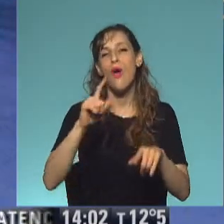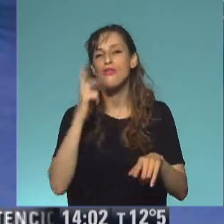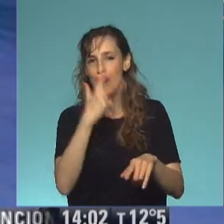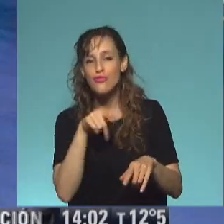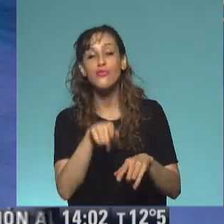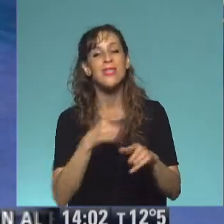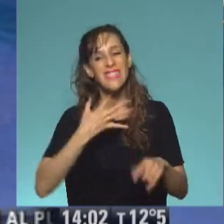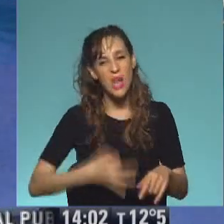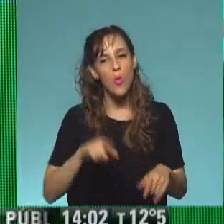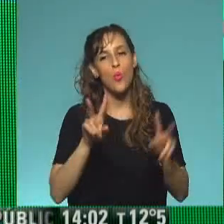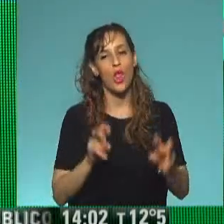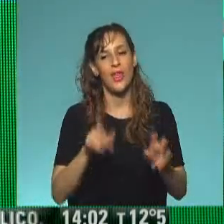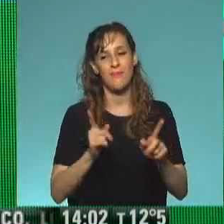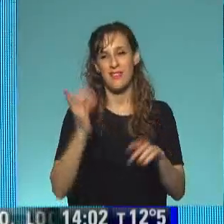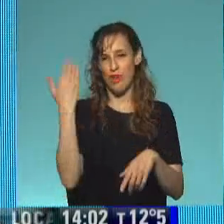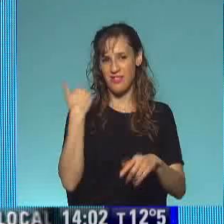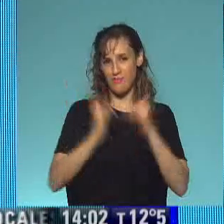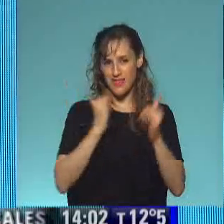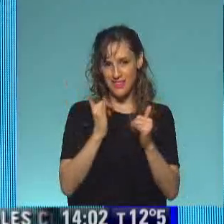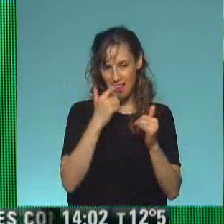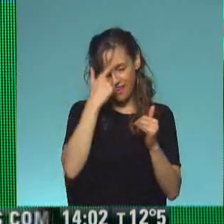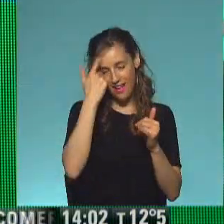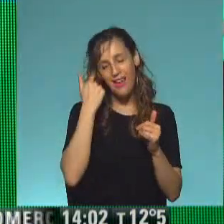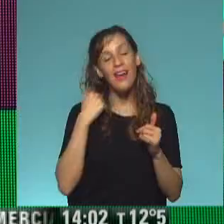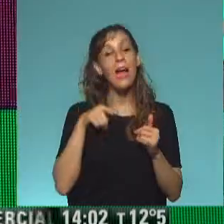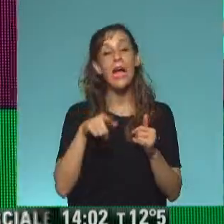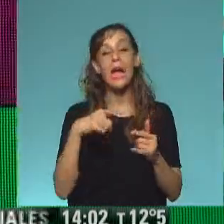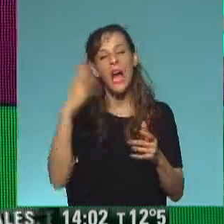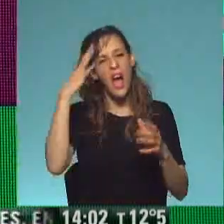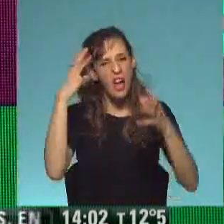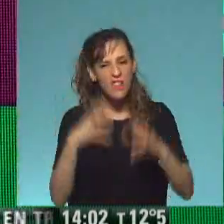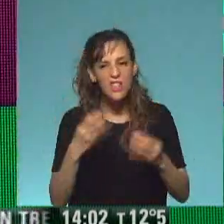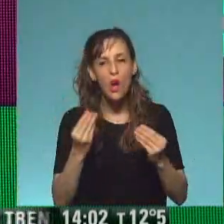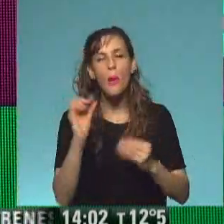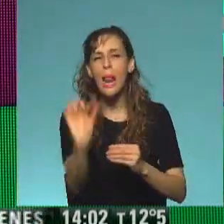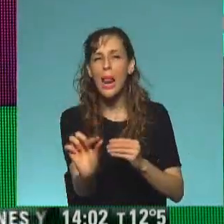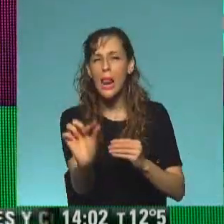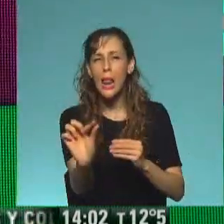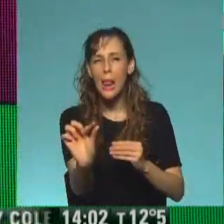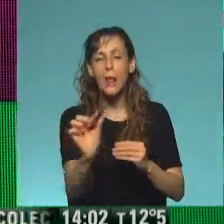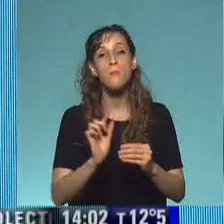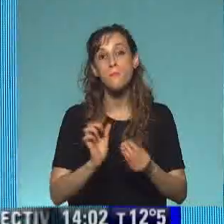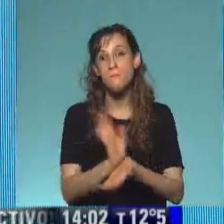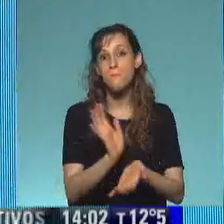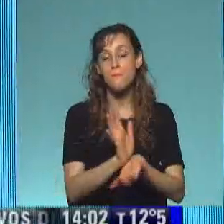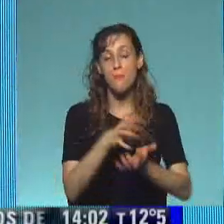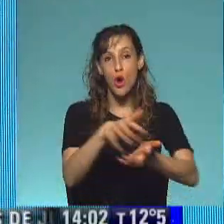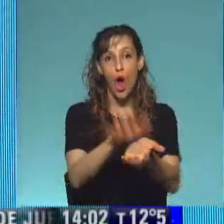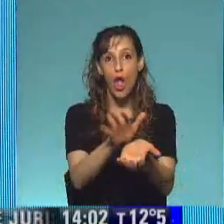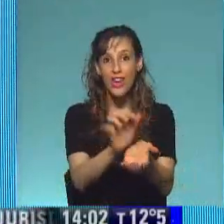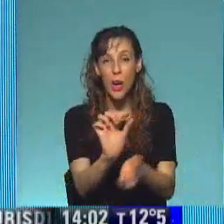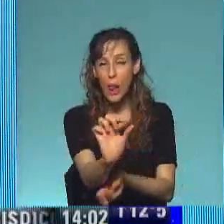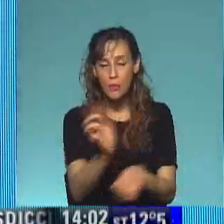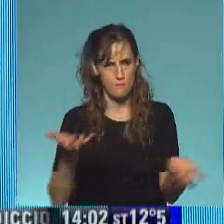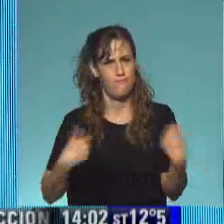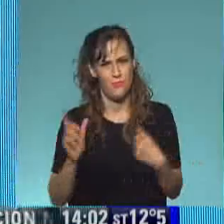eso. Dije, le voy a preguntar a Nuria. Se lo describo. ¿Qué más? ¿Cómo era la cabeza? Era una cabeza como muy chiquitita, pero de cocodrilo. Sí. A mí